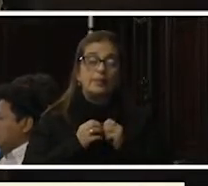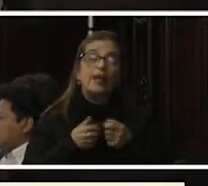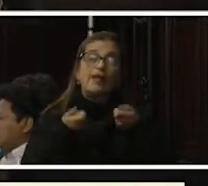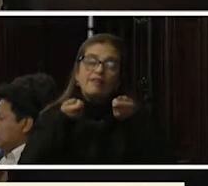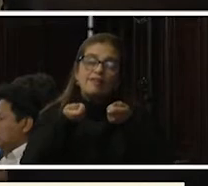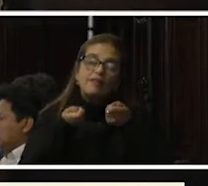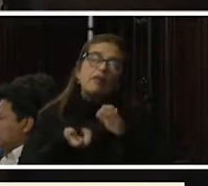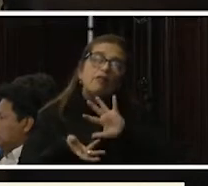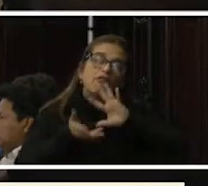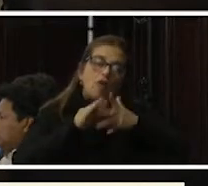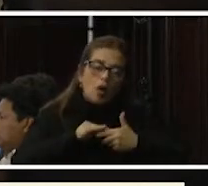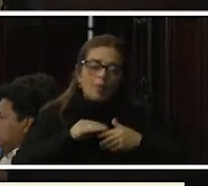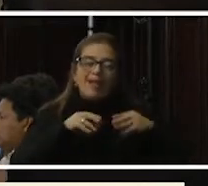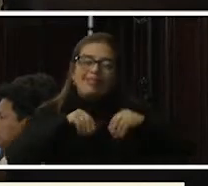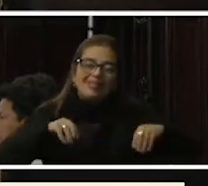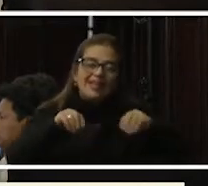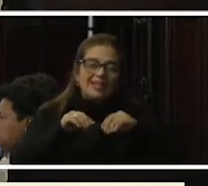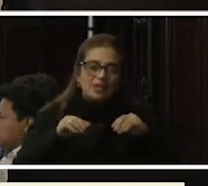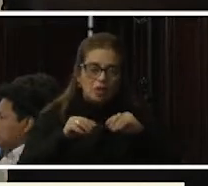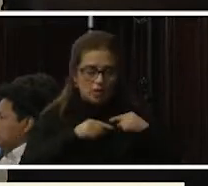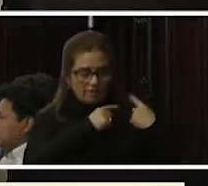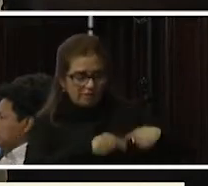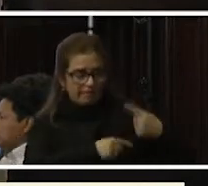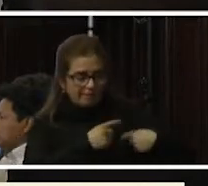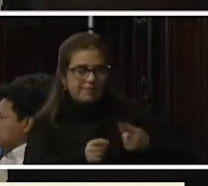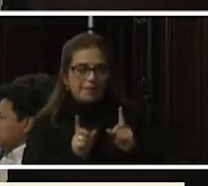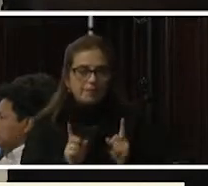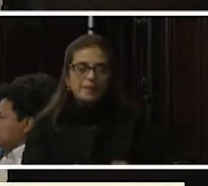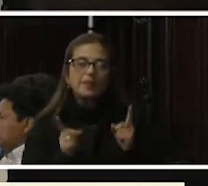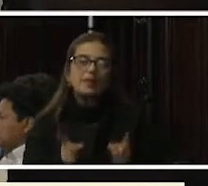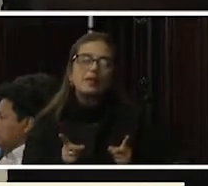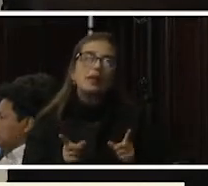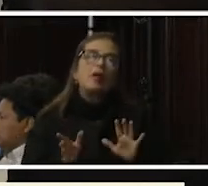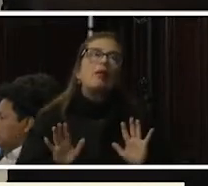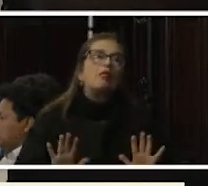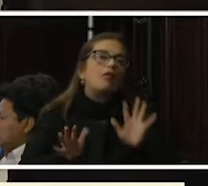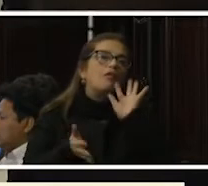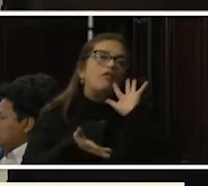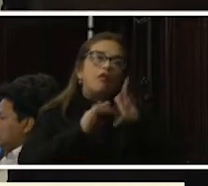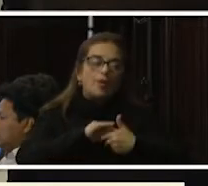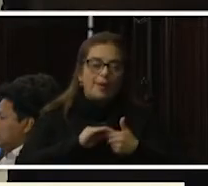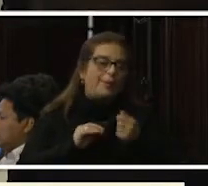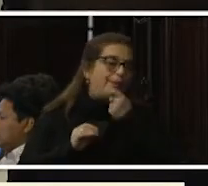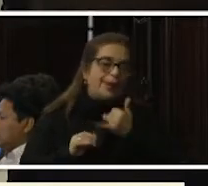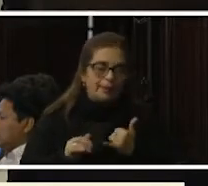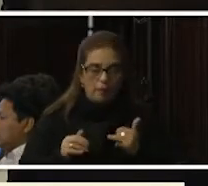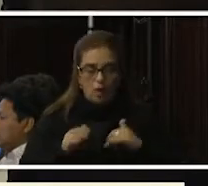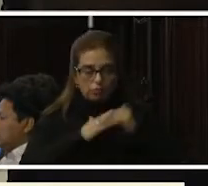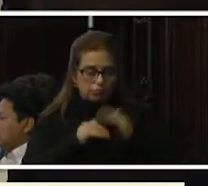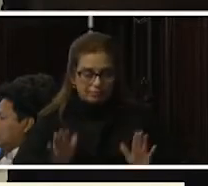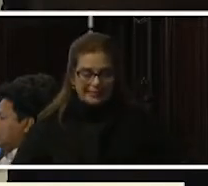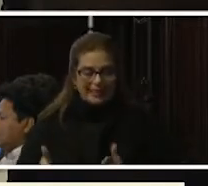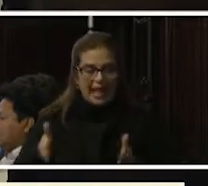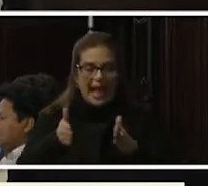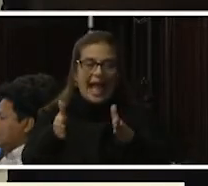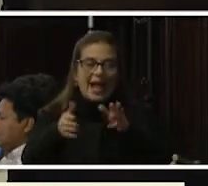presiones como los territorios continúan, como la construcción de las carreteras, oleoductos, pozos